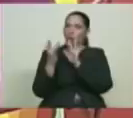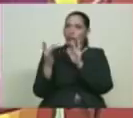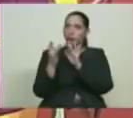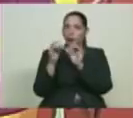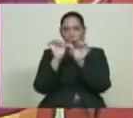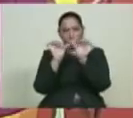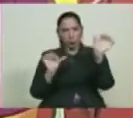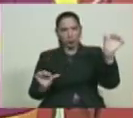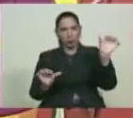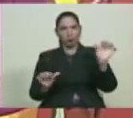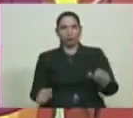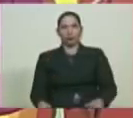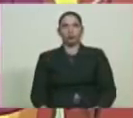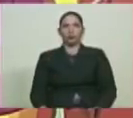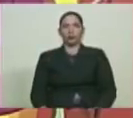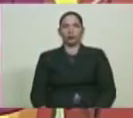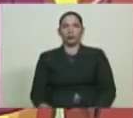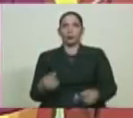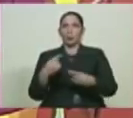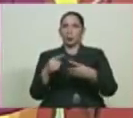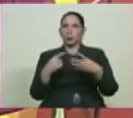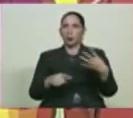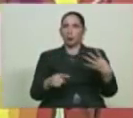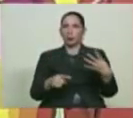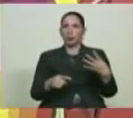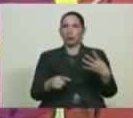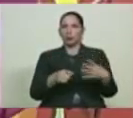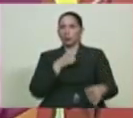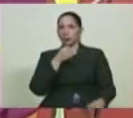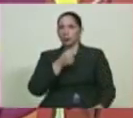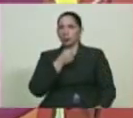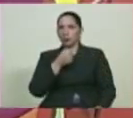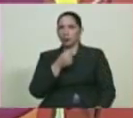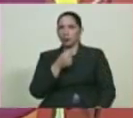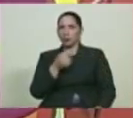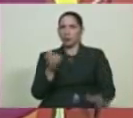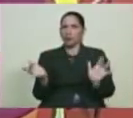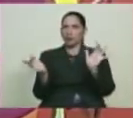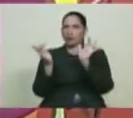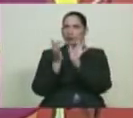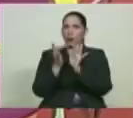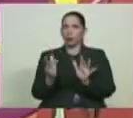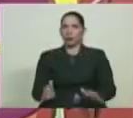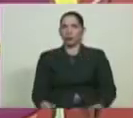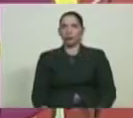detallando esta información en las diferentes emisiones de la noticia. Por ahora, retornamos el pase nuevamente a los estudios. Adelante.